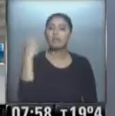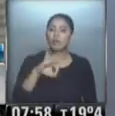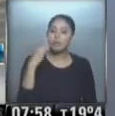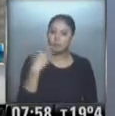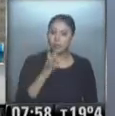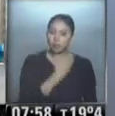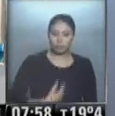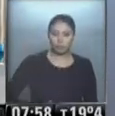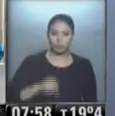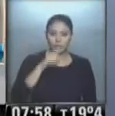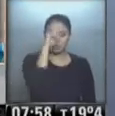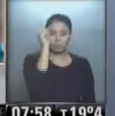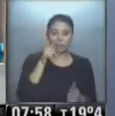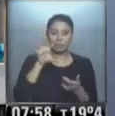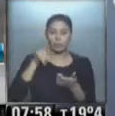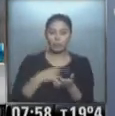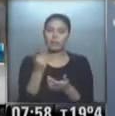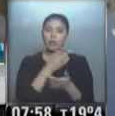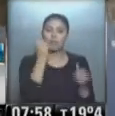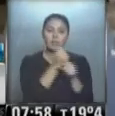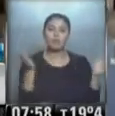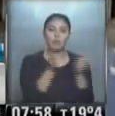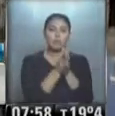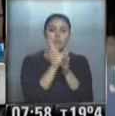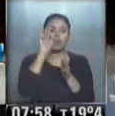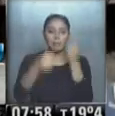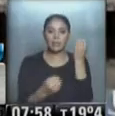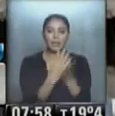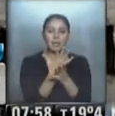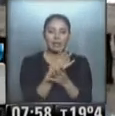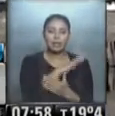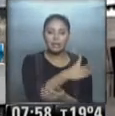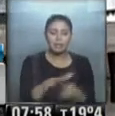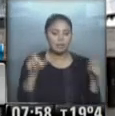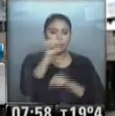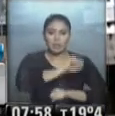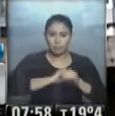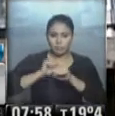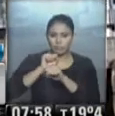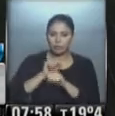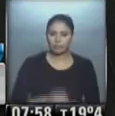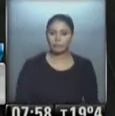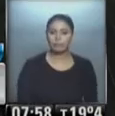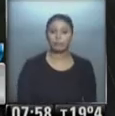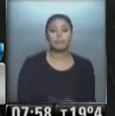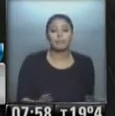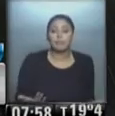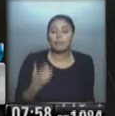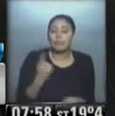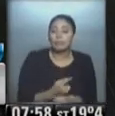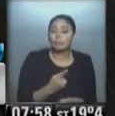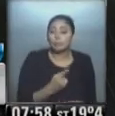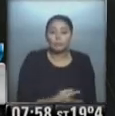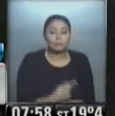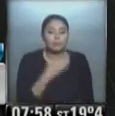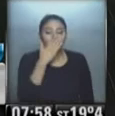y bonaerense a la puesta en marcha de un plan integral de recuperación de la mencionada cuenca. Evidentemente no podíamos salir